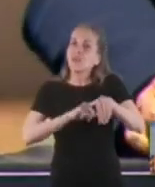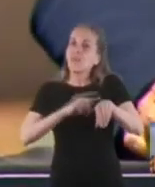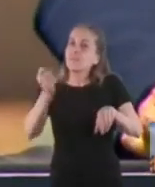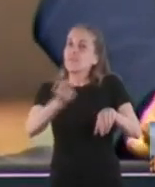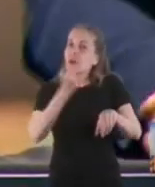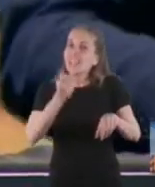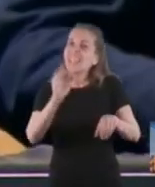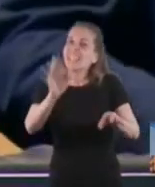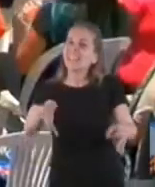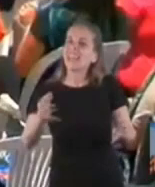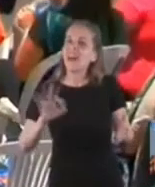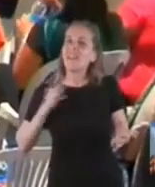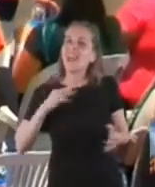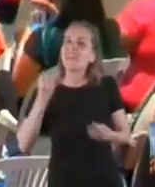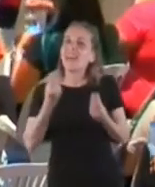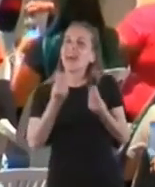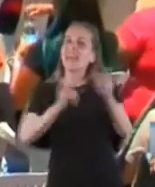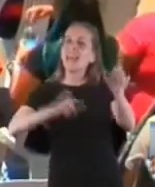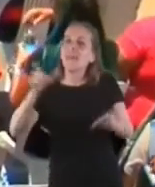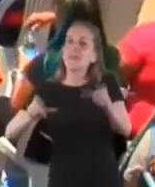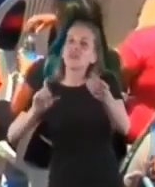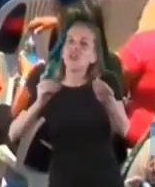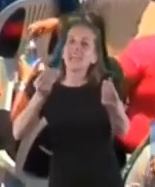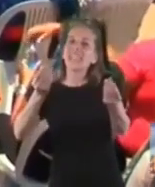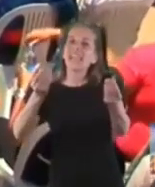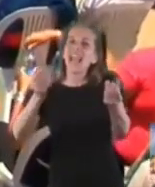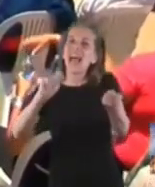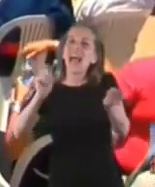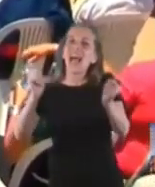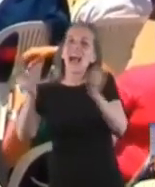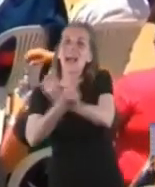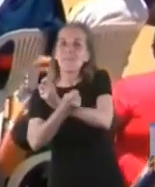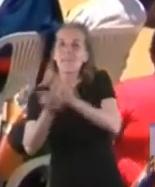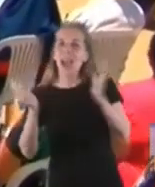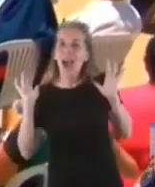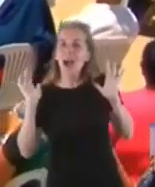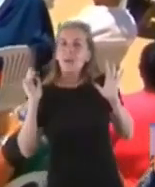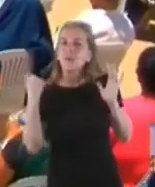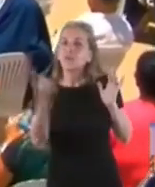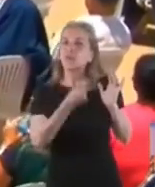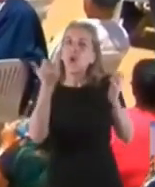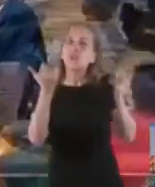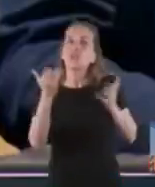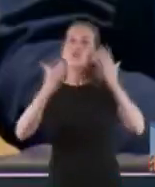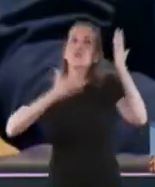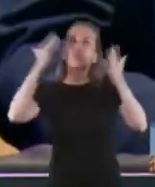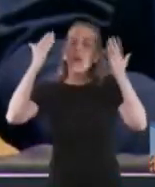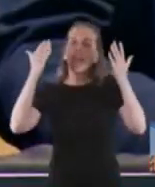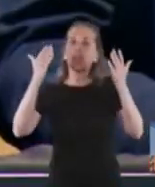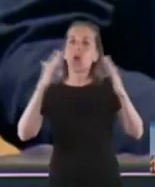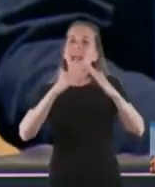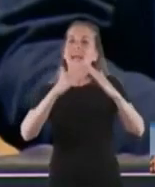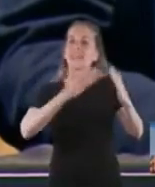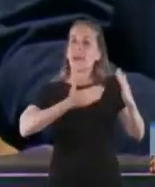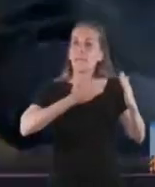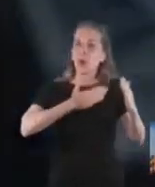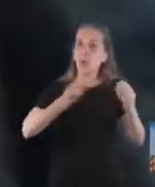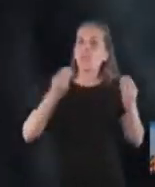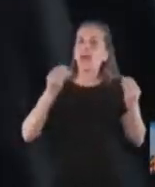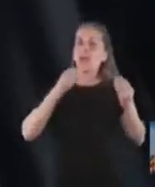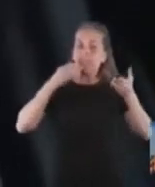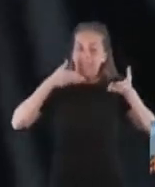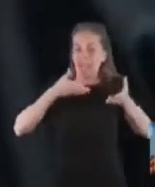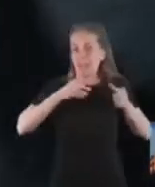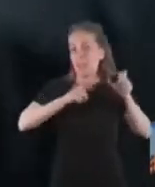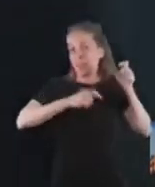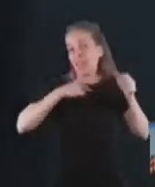cambiando la vida a la gente. El sueño de todos es tener un techo propio, es tener el lugar donde resguardarnos, donde nuestros hijos puedan